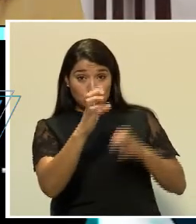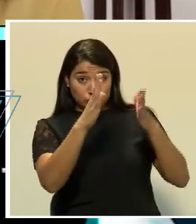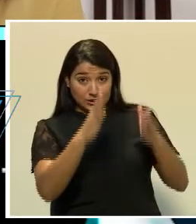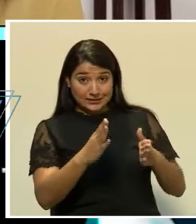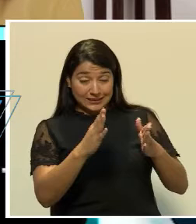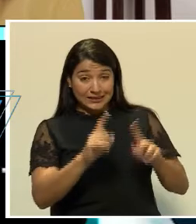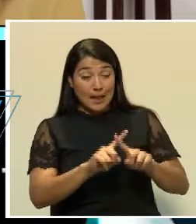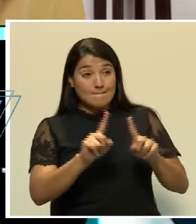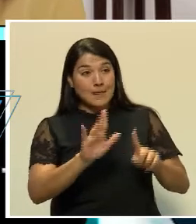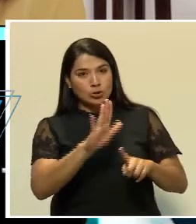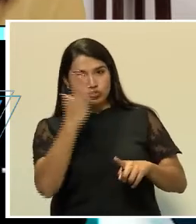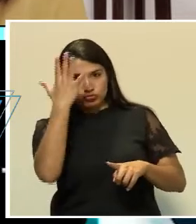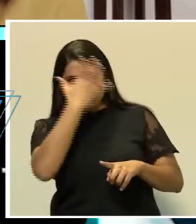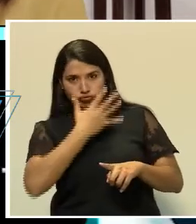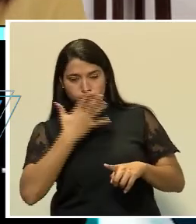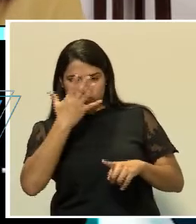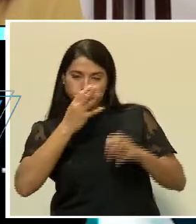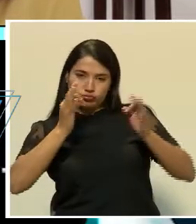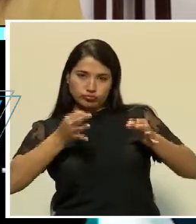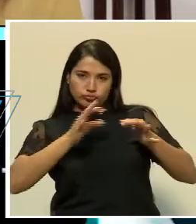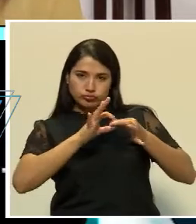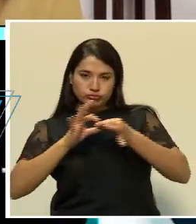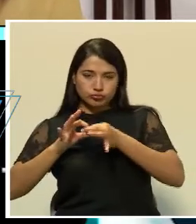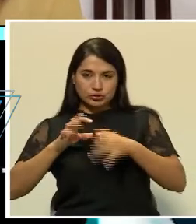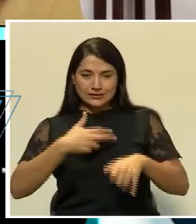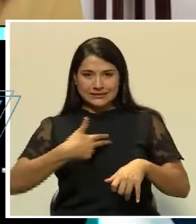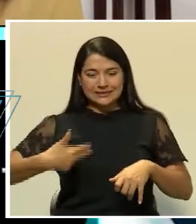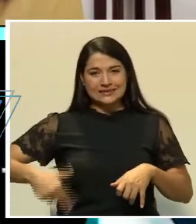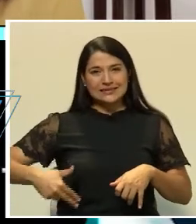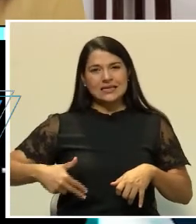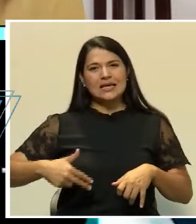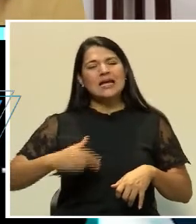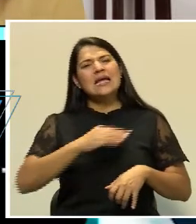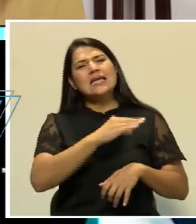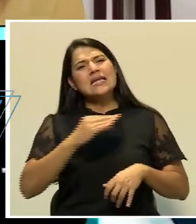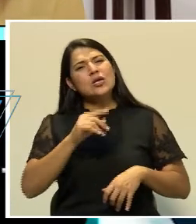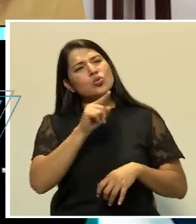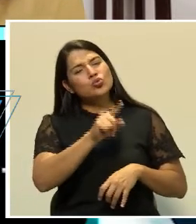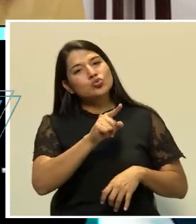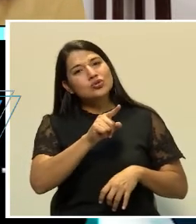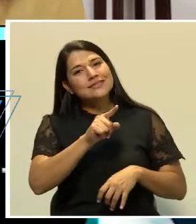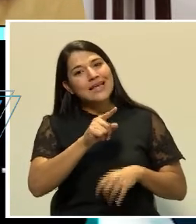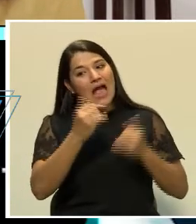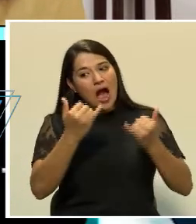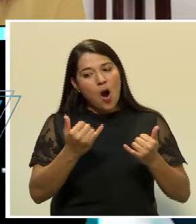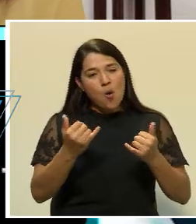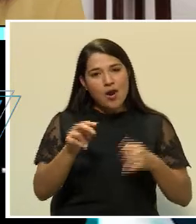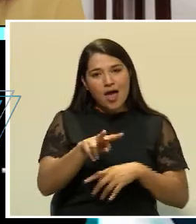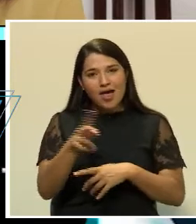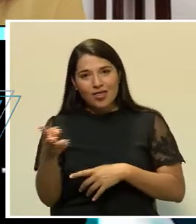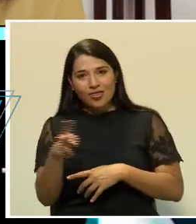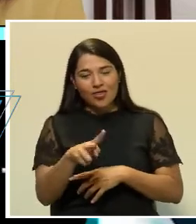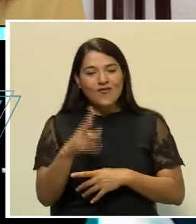sus rasgos son definitivamente orientales y le toca vivir esta doble